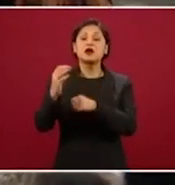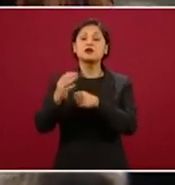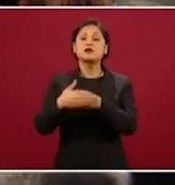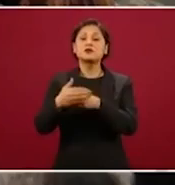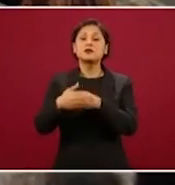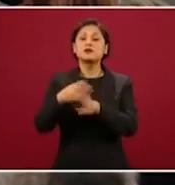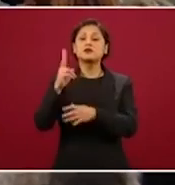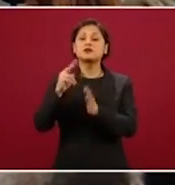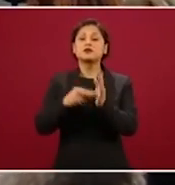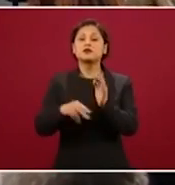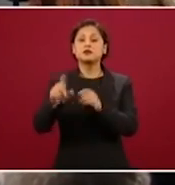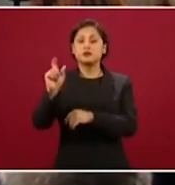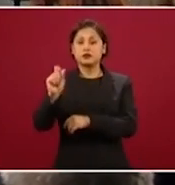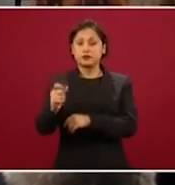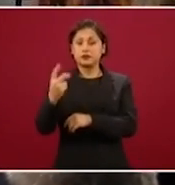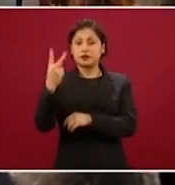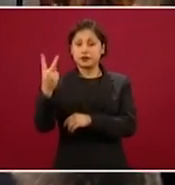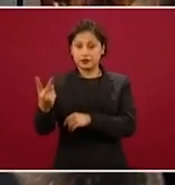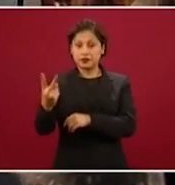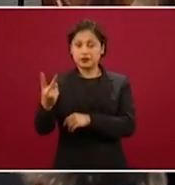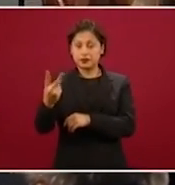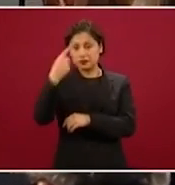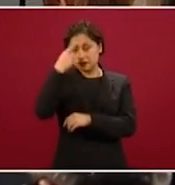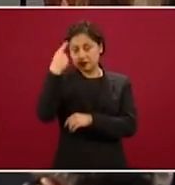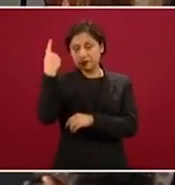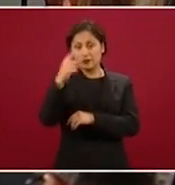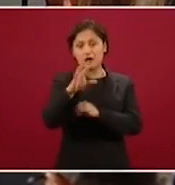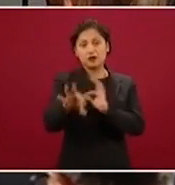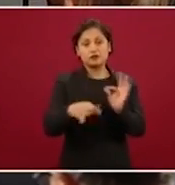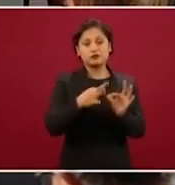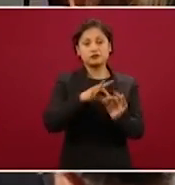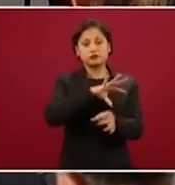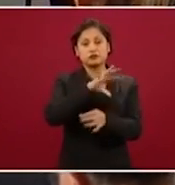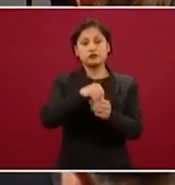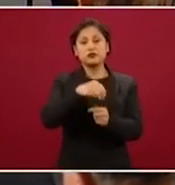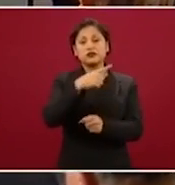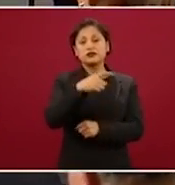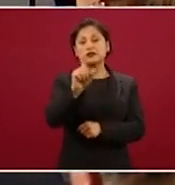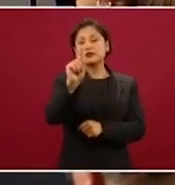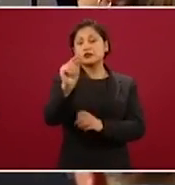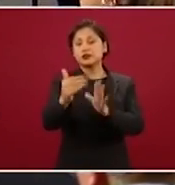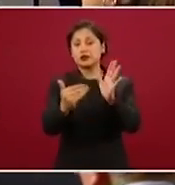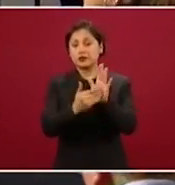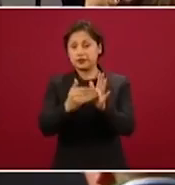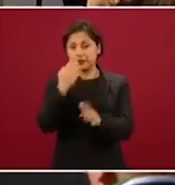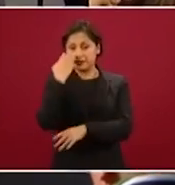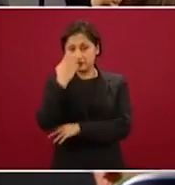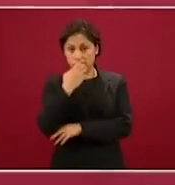las 170 mil. 170 mil escuelas. Entonces,